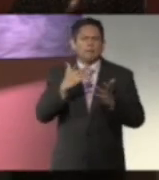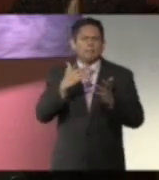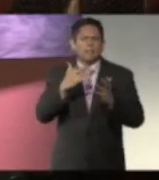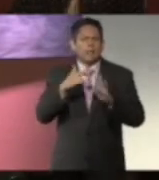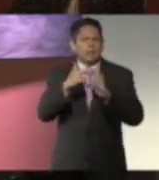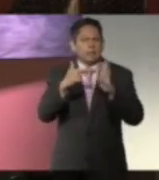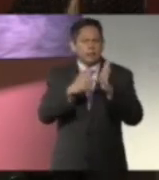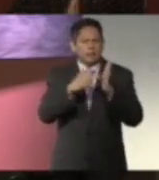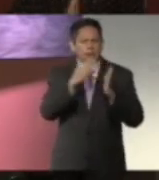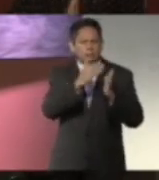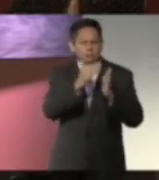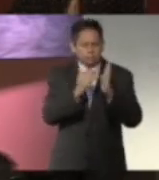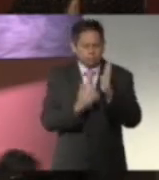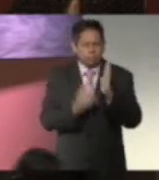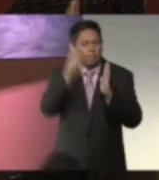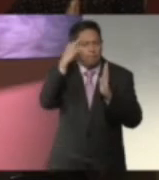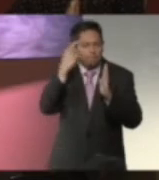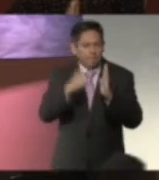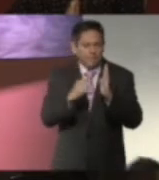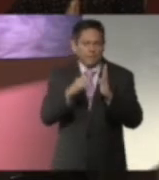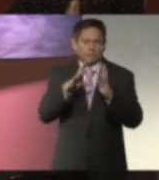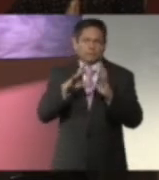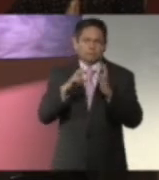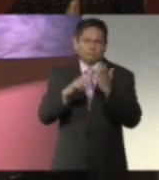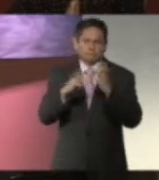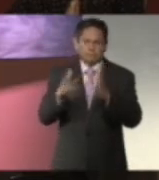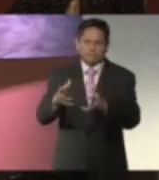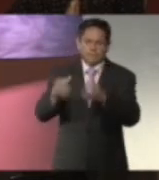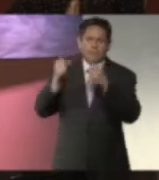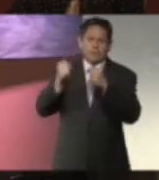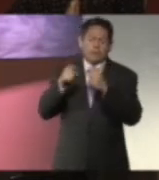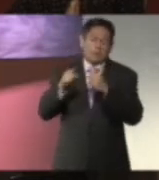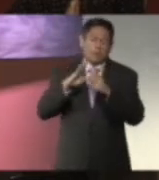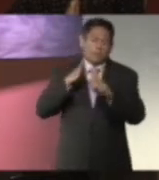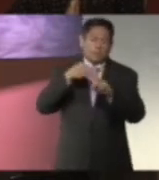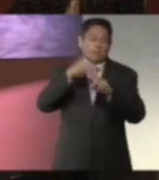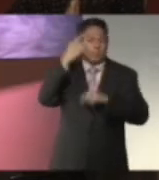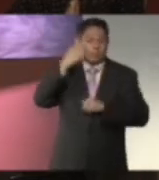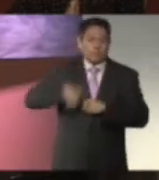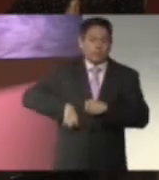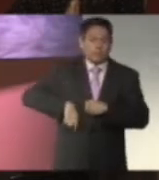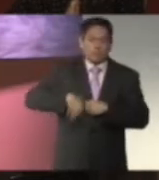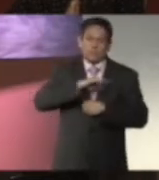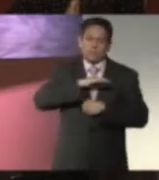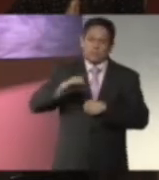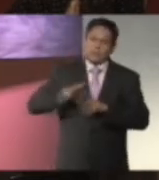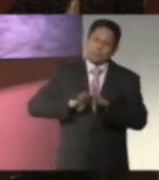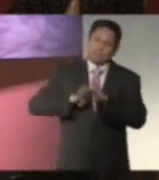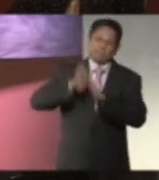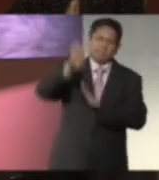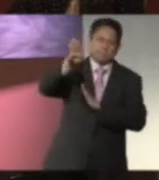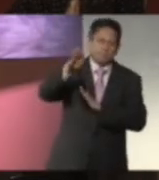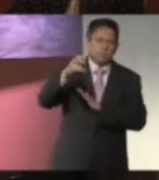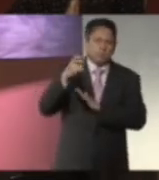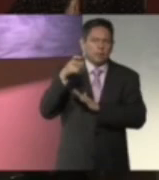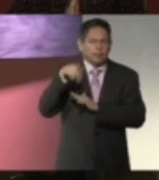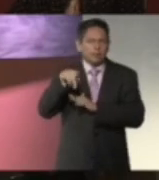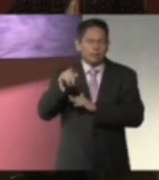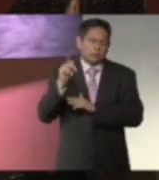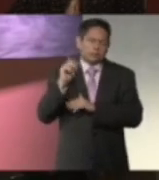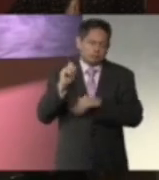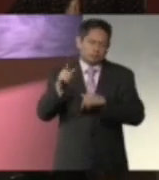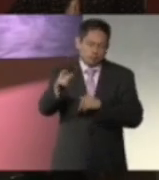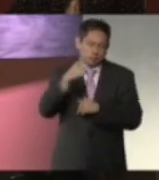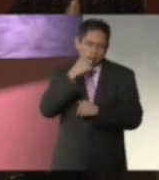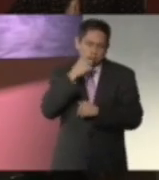del elemento que lo conforma, que es esta construcción de hegemonía. Hay algo que no se comentó, pero que me gustaría